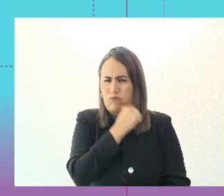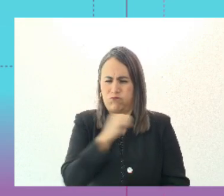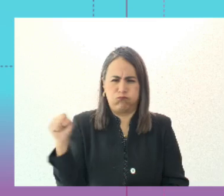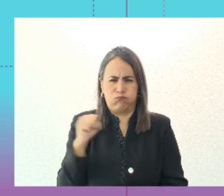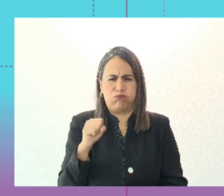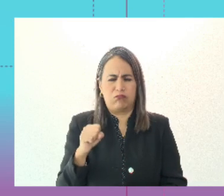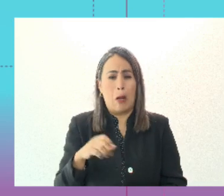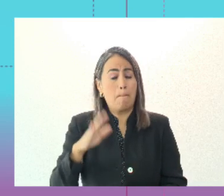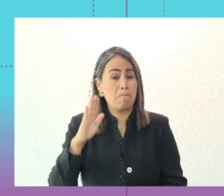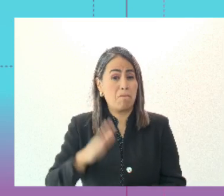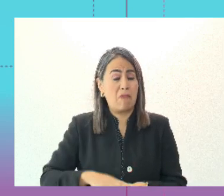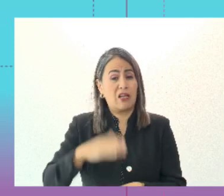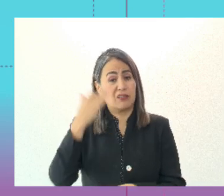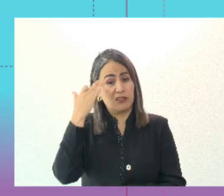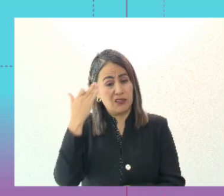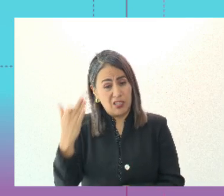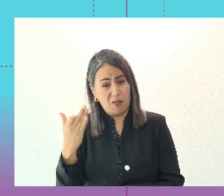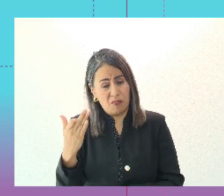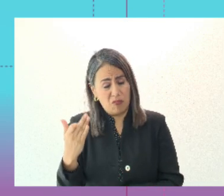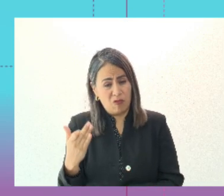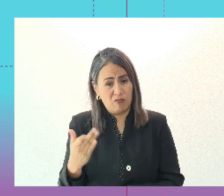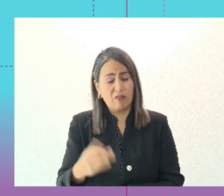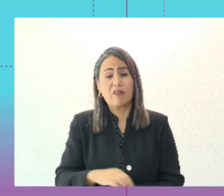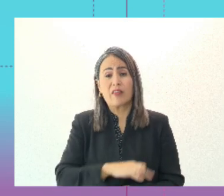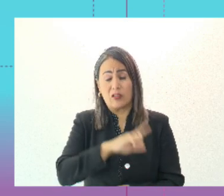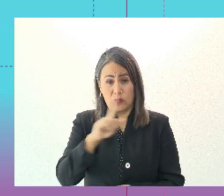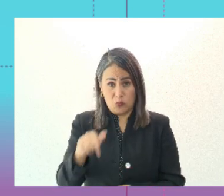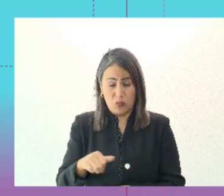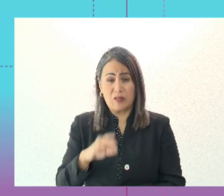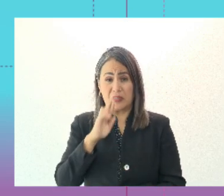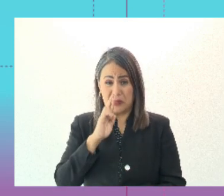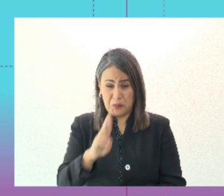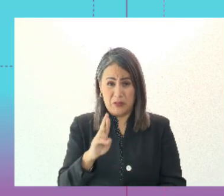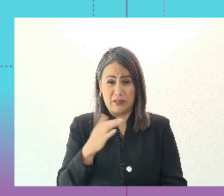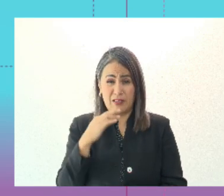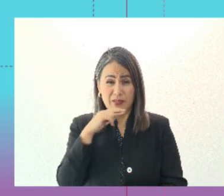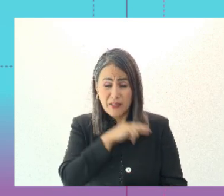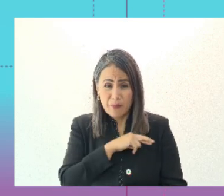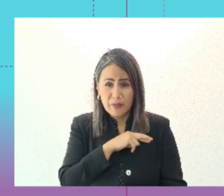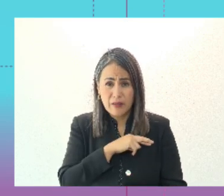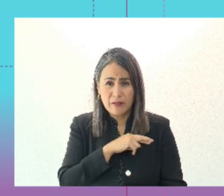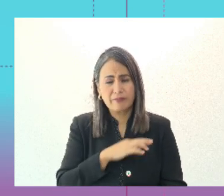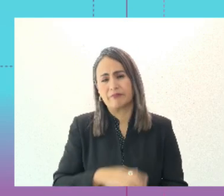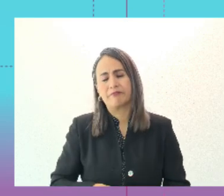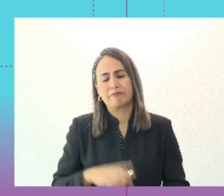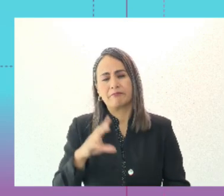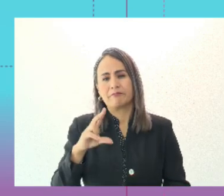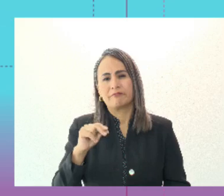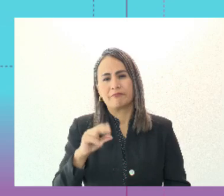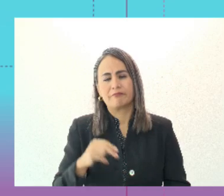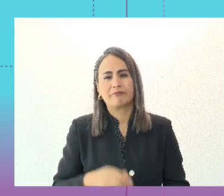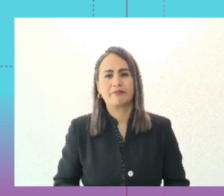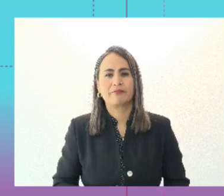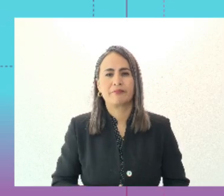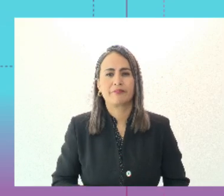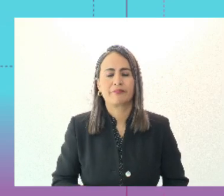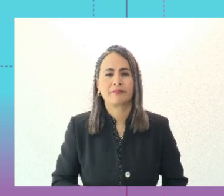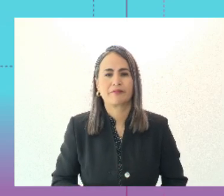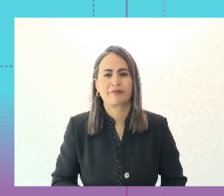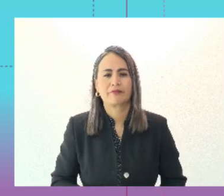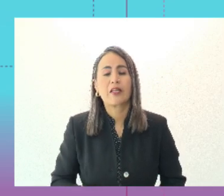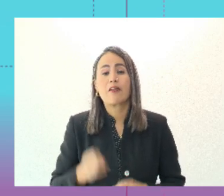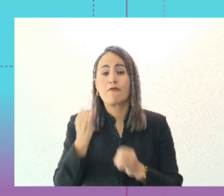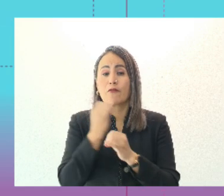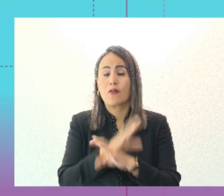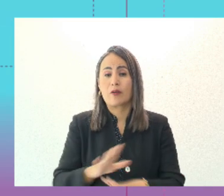más se tarden, pues bueno, menos resultados rápidos podemos obtener. Entonces, bueno, existen nuestras tres leyes hoy en día vigentes. El acceso